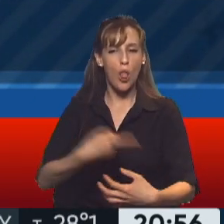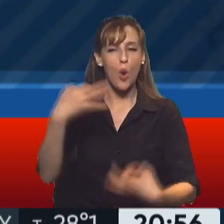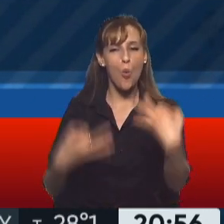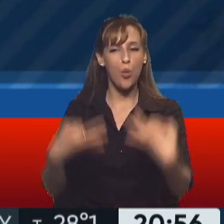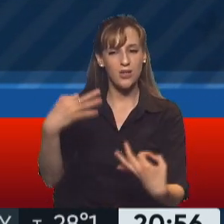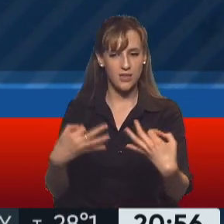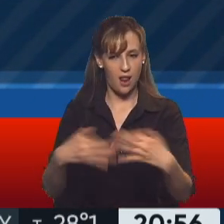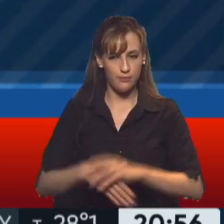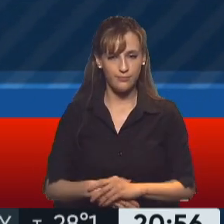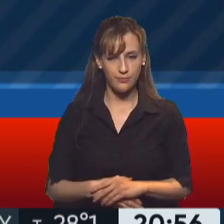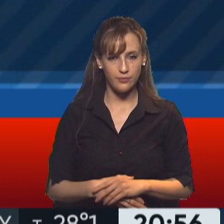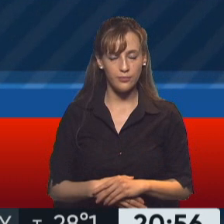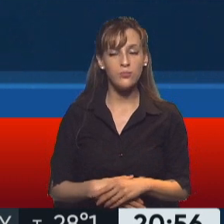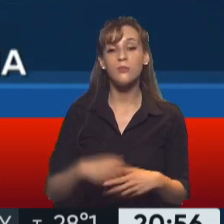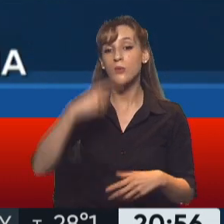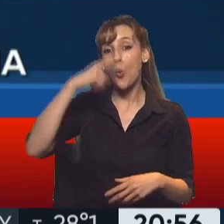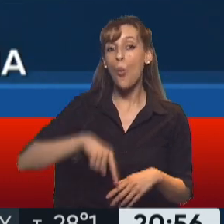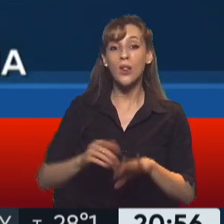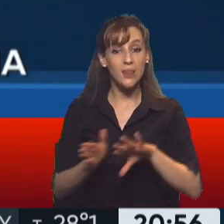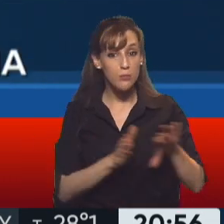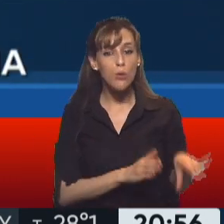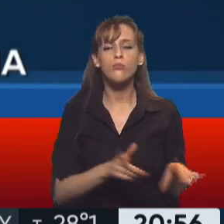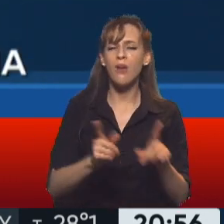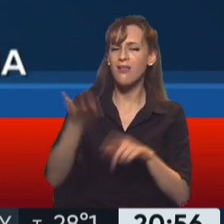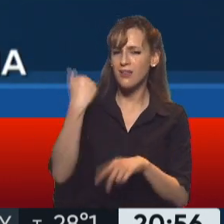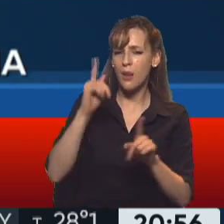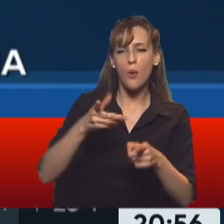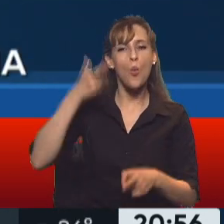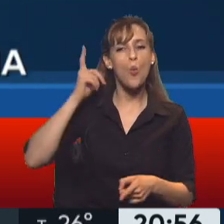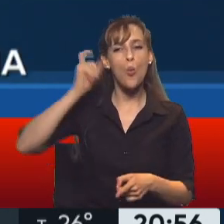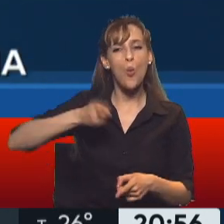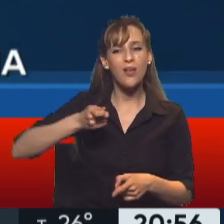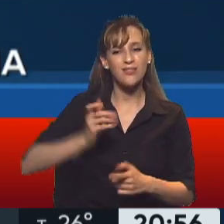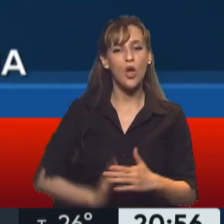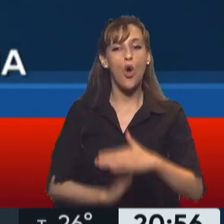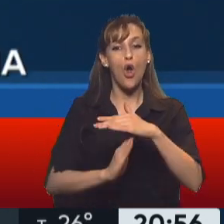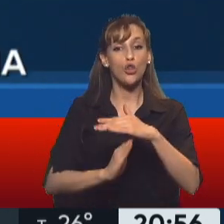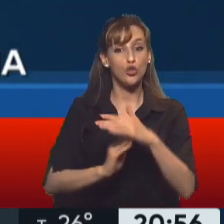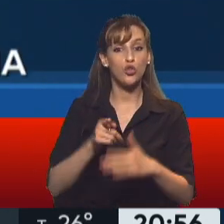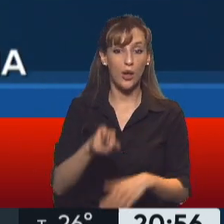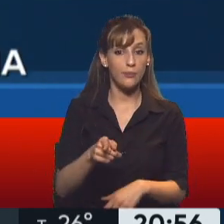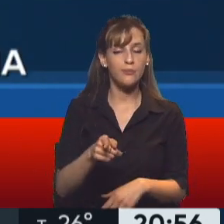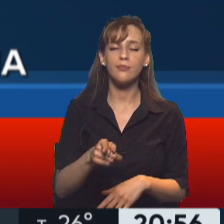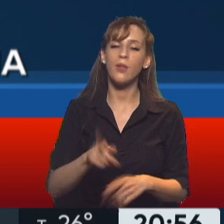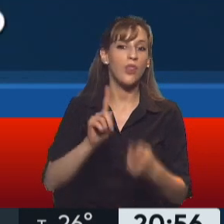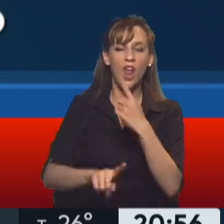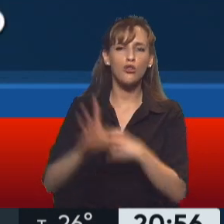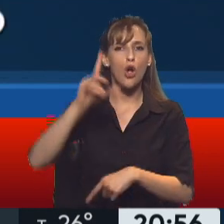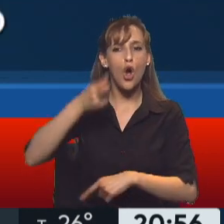última instancia, y esto también lo hablaba ayer con los jueces de la Corte, en última instancia es precisamente la Corte